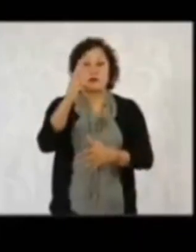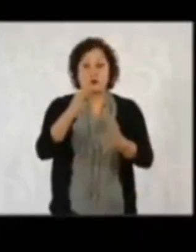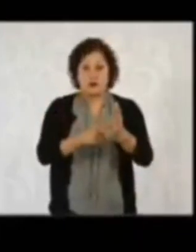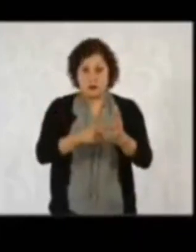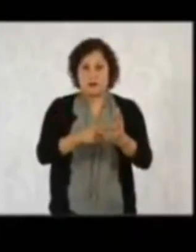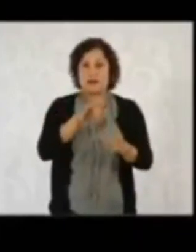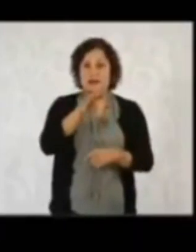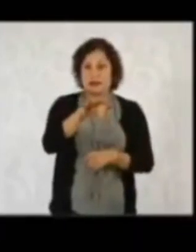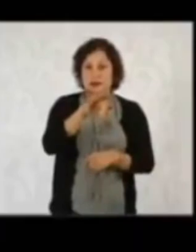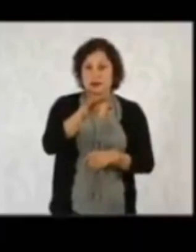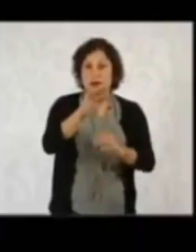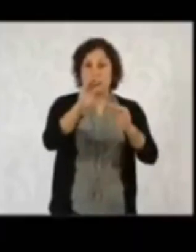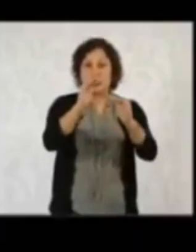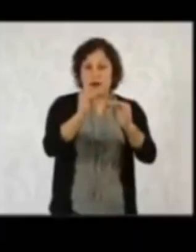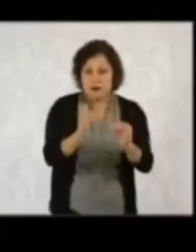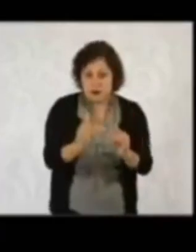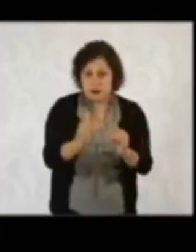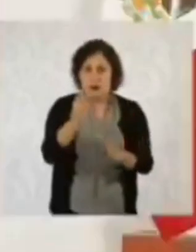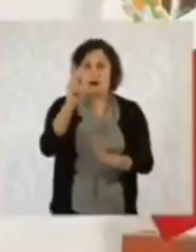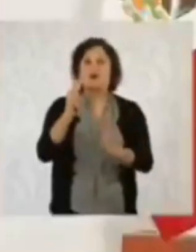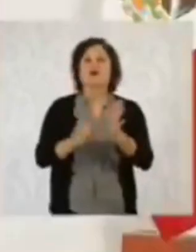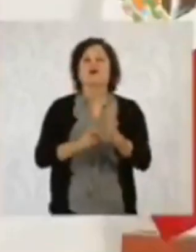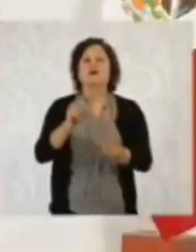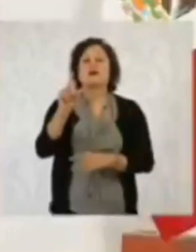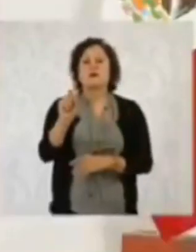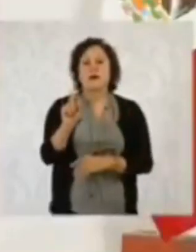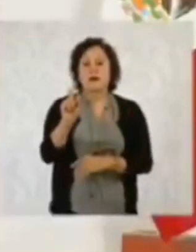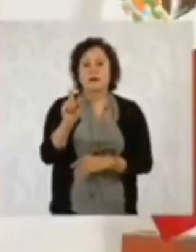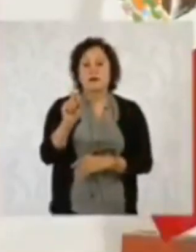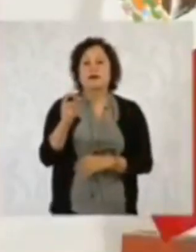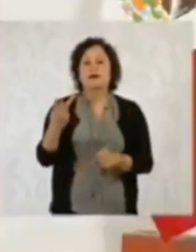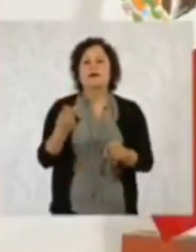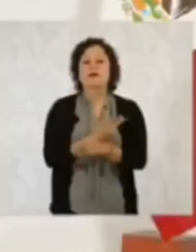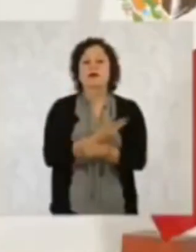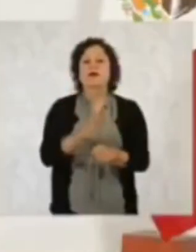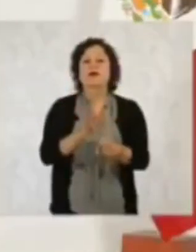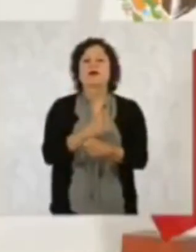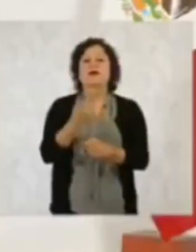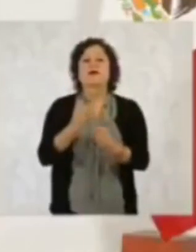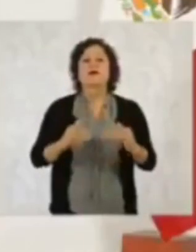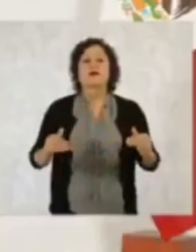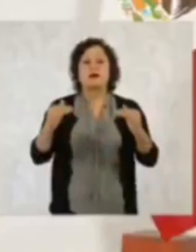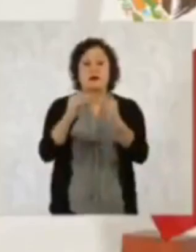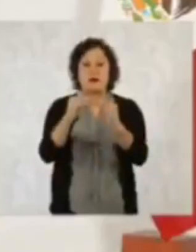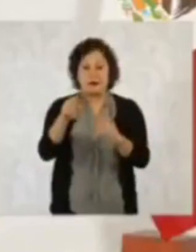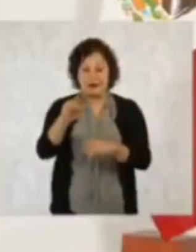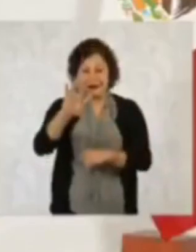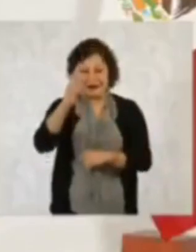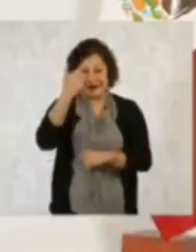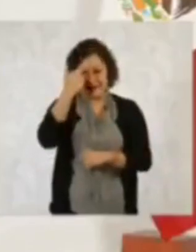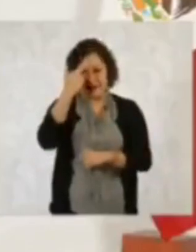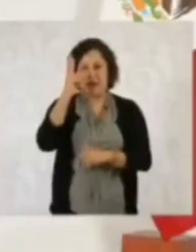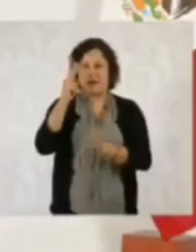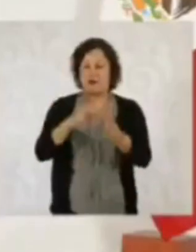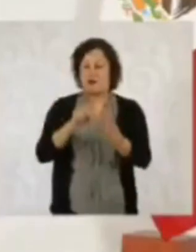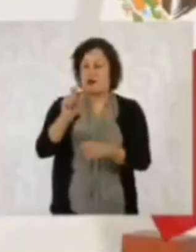2019 disminuye, 2020 eso tiene que ver con la paridad peso-dólar. Recuerden que 2020 vino la pandemia